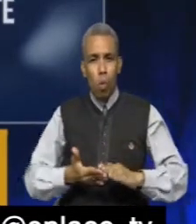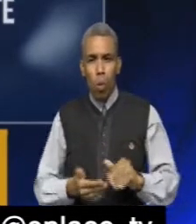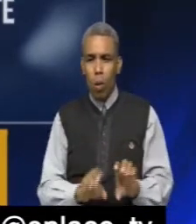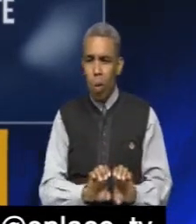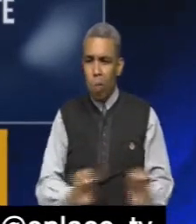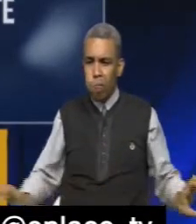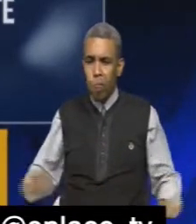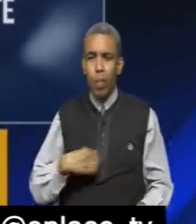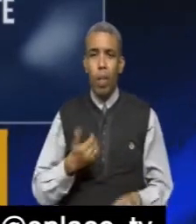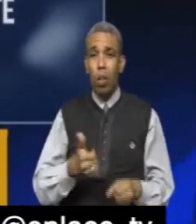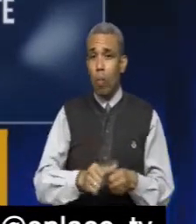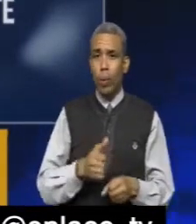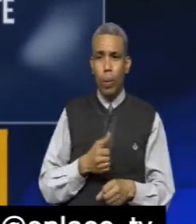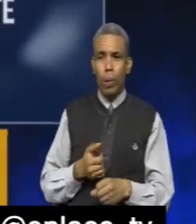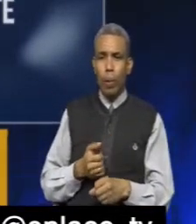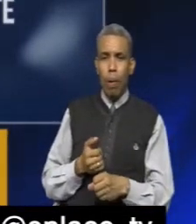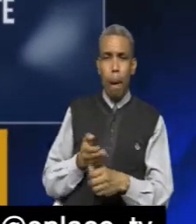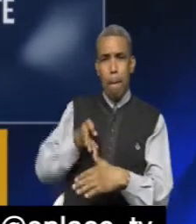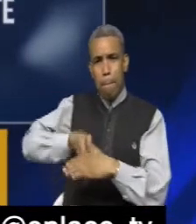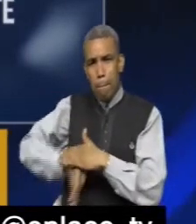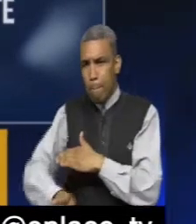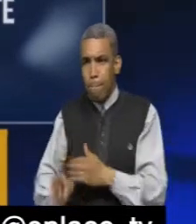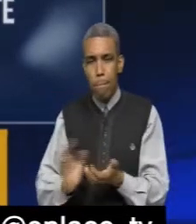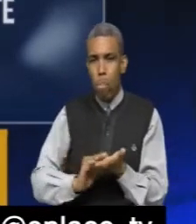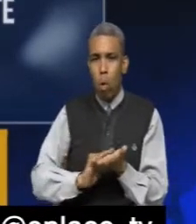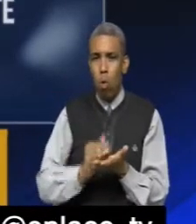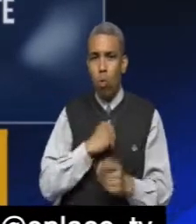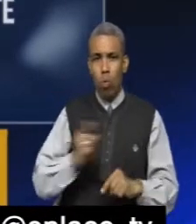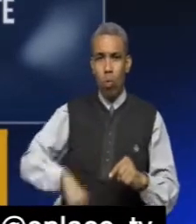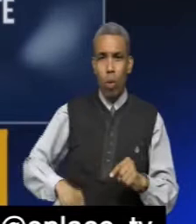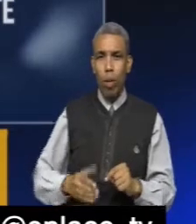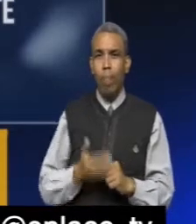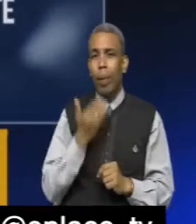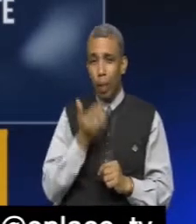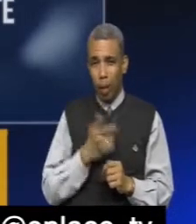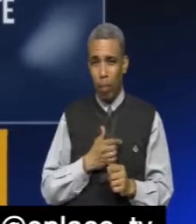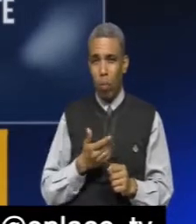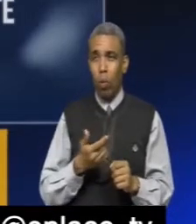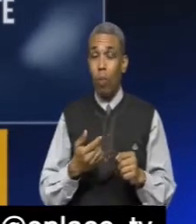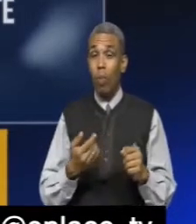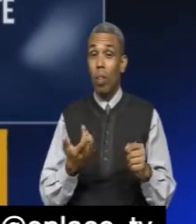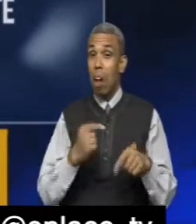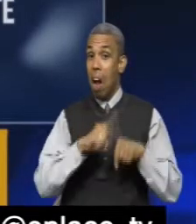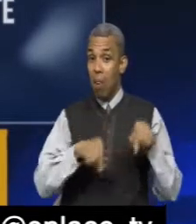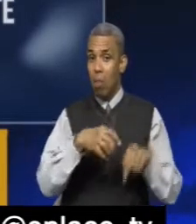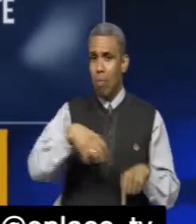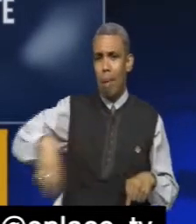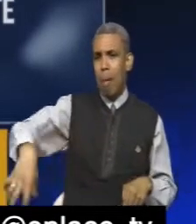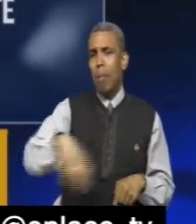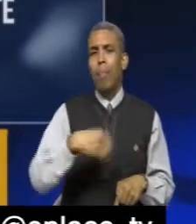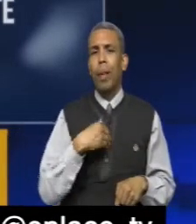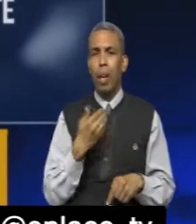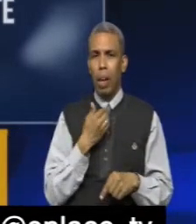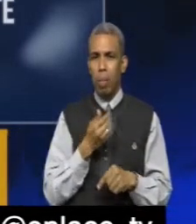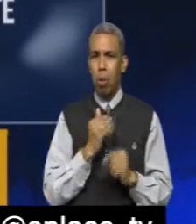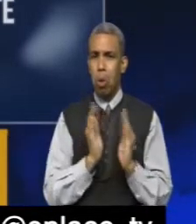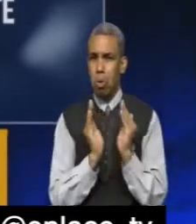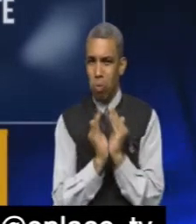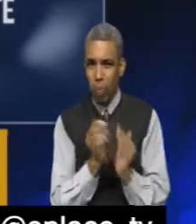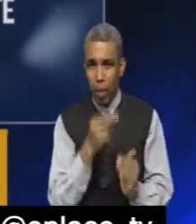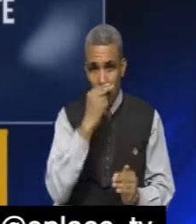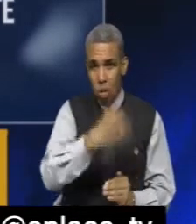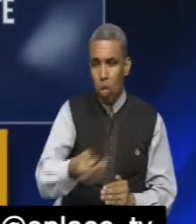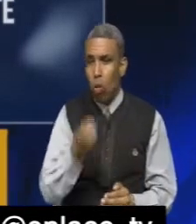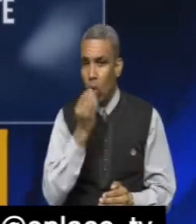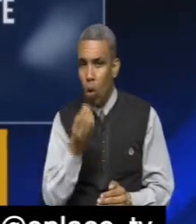por esta falla, por esta situación que se viene presentando. ¿Cuáles grupos? Por ejemplo, la cárcel municipal, los hogares de bienestar, los hogares del adulto